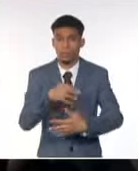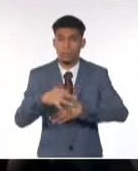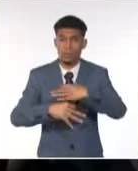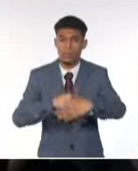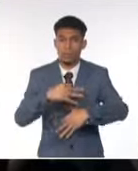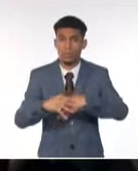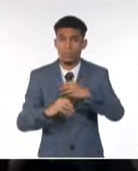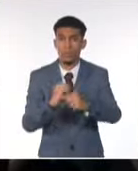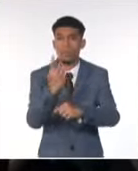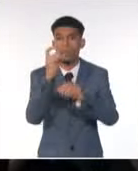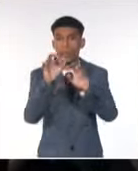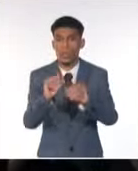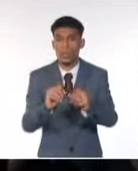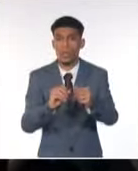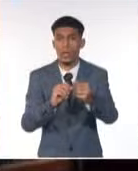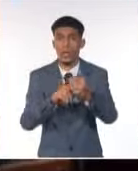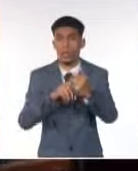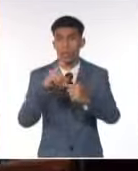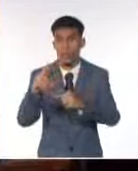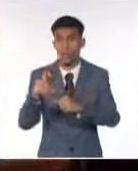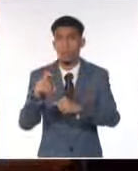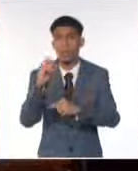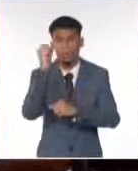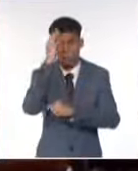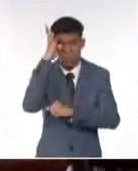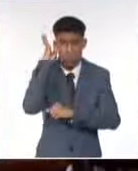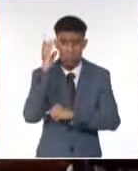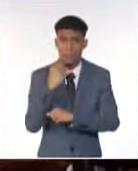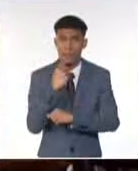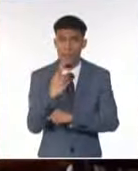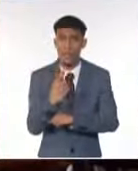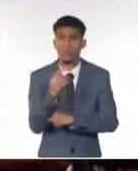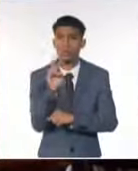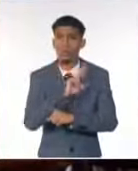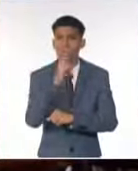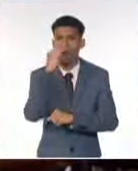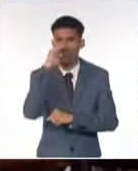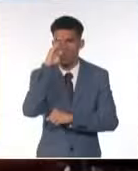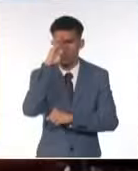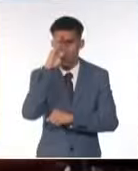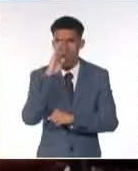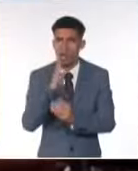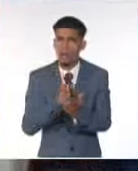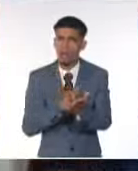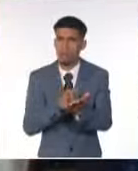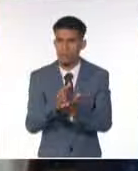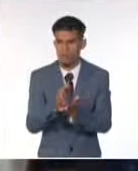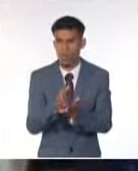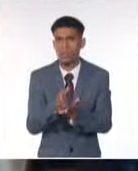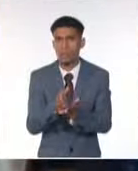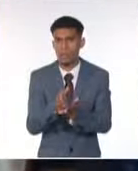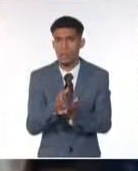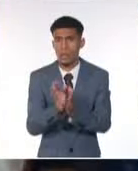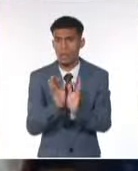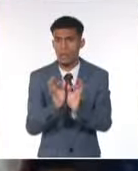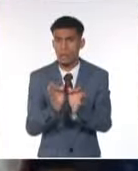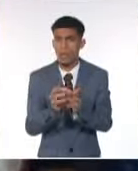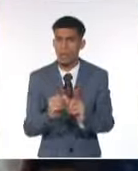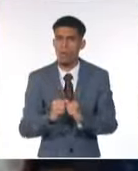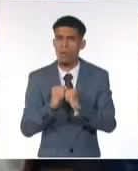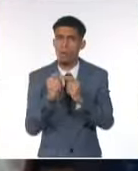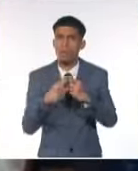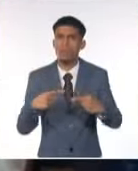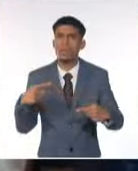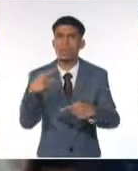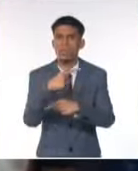secretario del Comité Central expresó que con el actual escenario, la revolución cubana está siendo desafiada a actuar en unidad, principal arma con